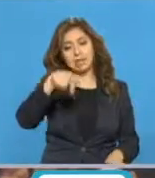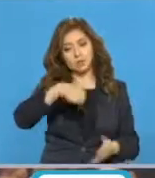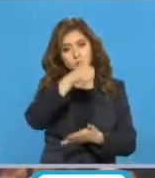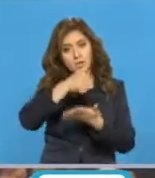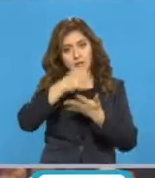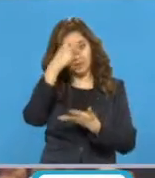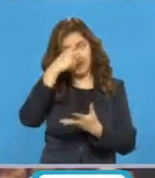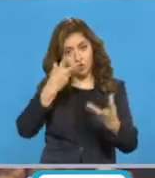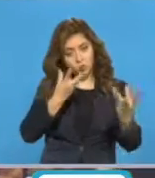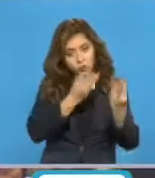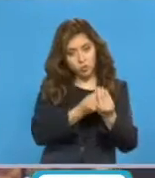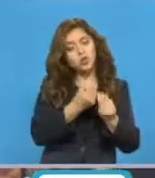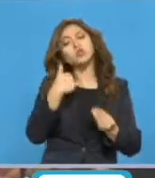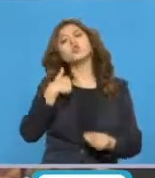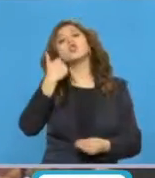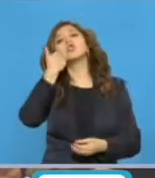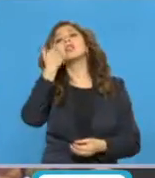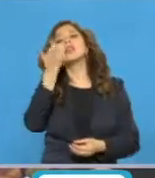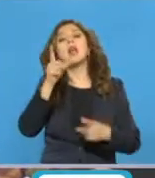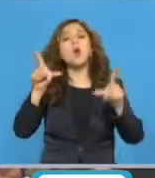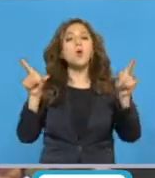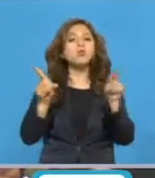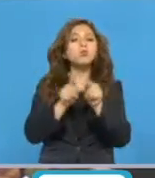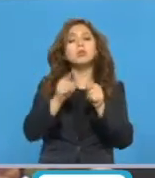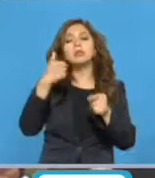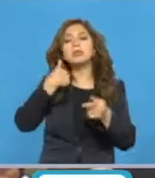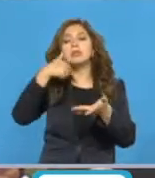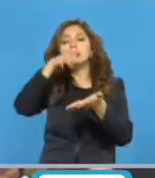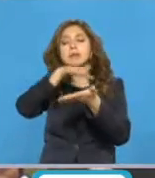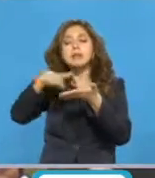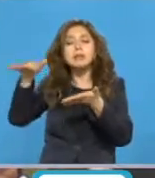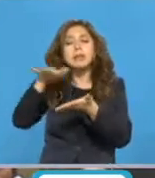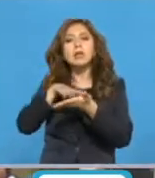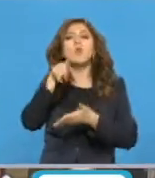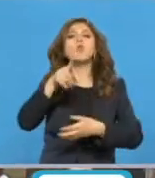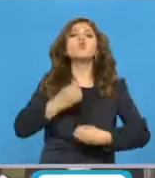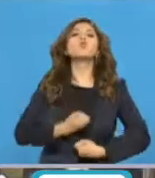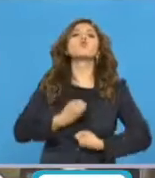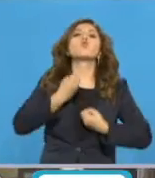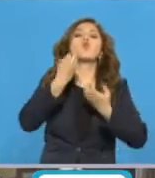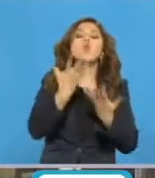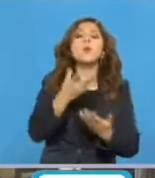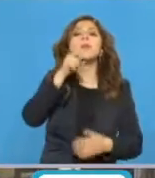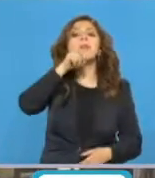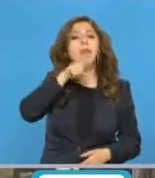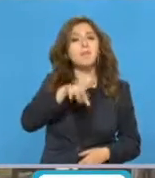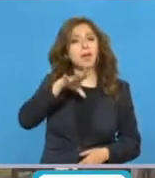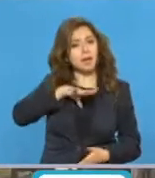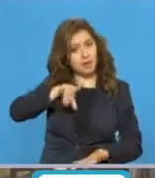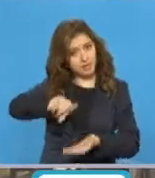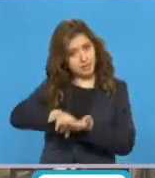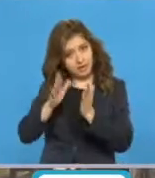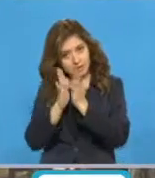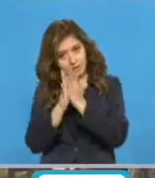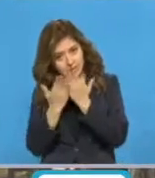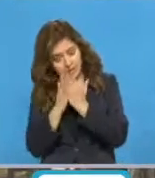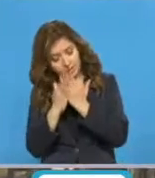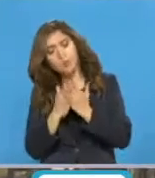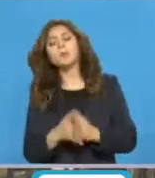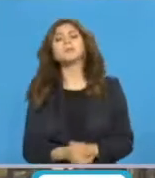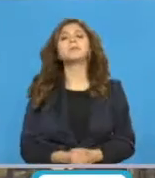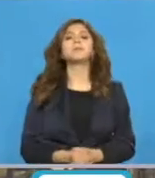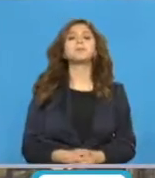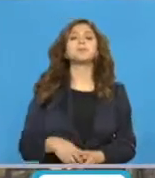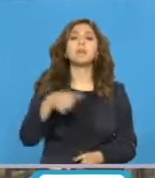ir cerrando leyéndoles un hermosísimo poema que también está en este libro. Ella escribía